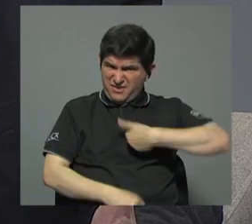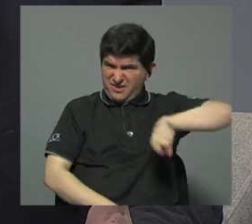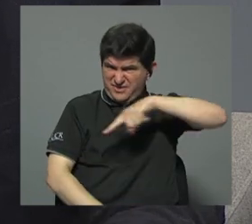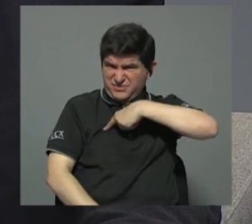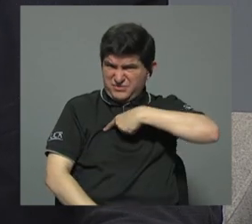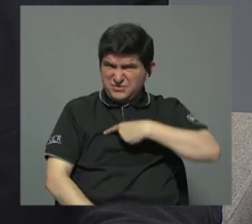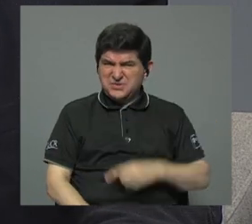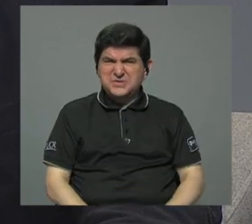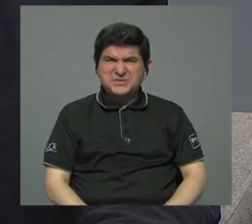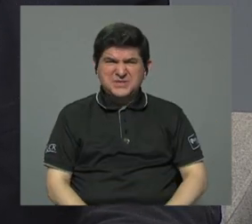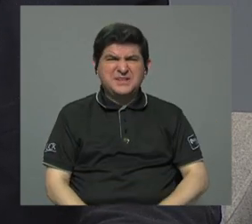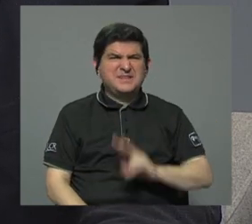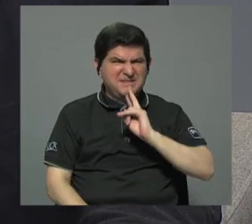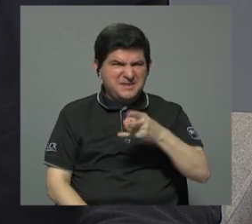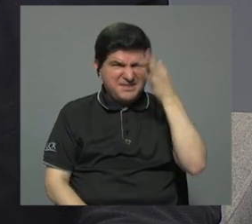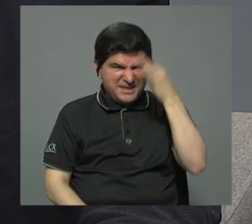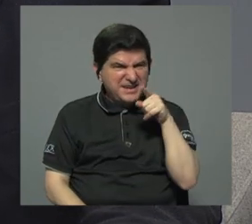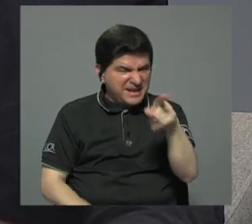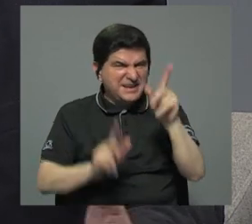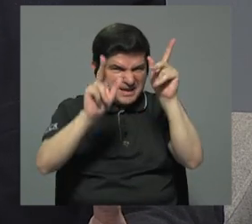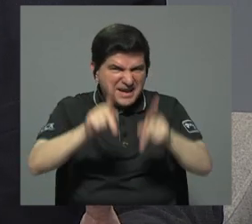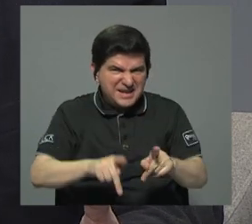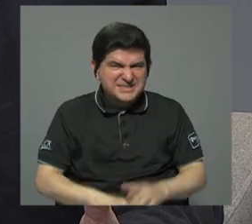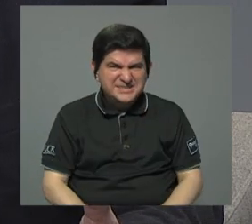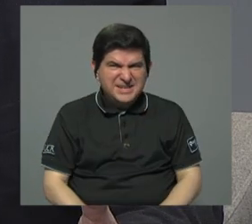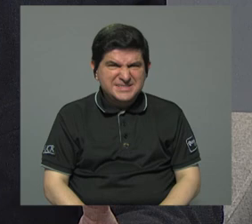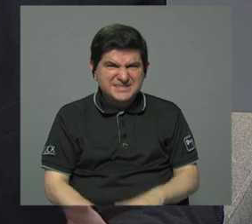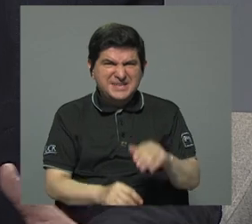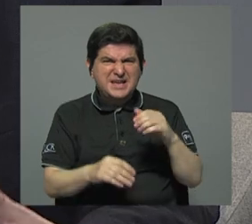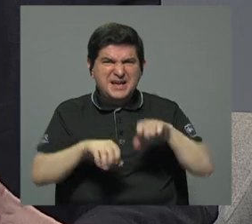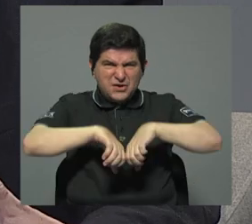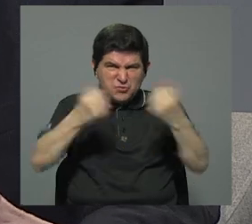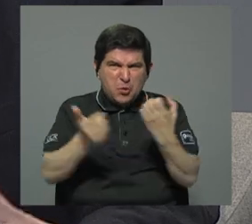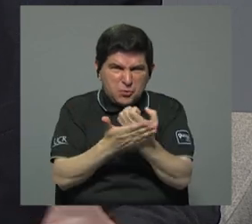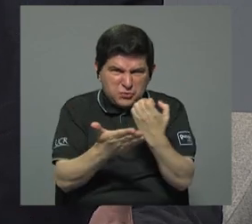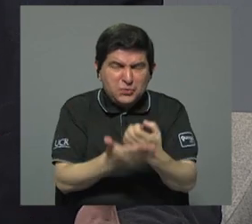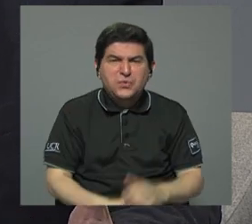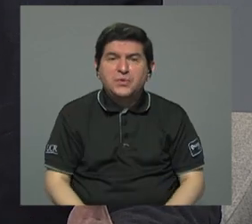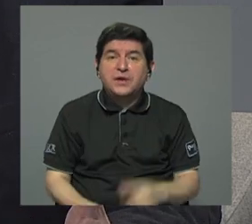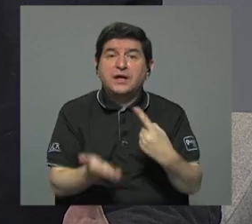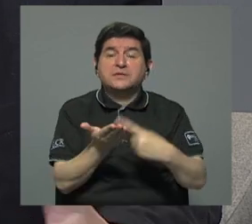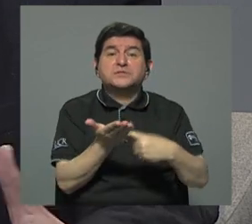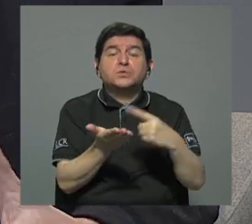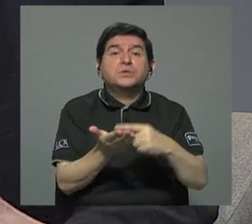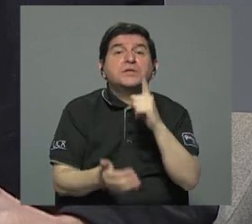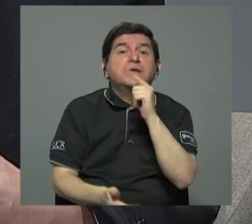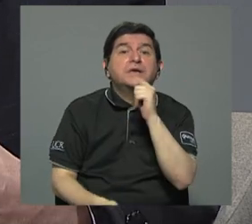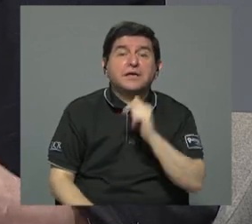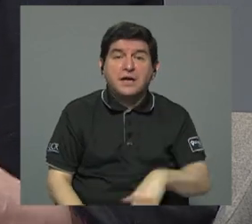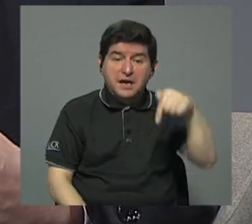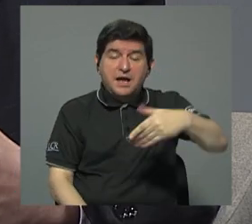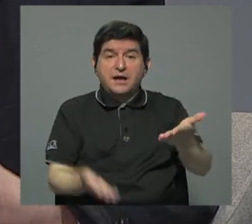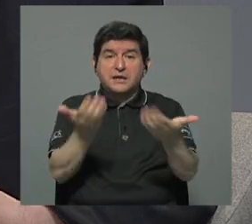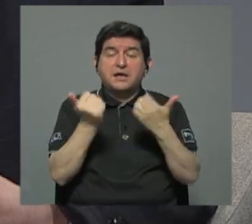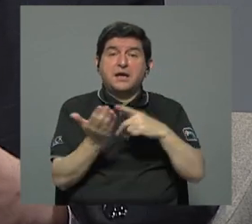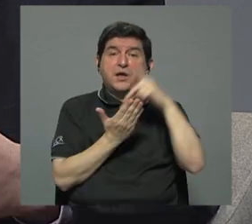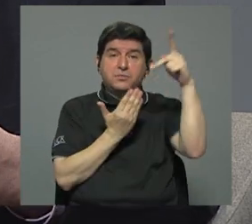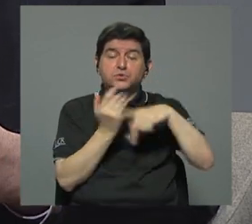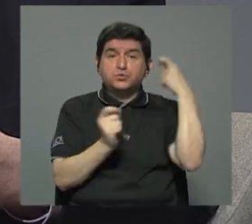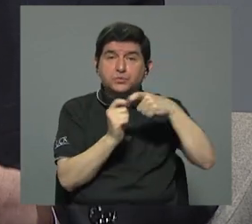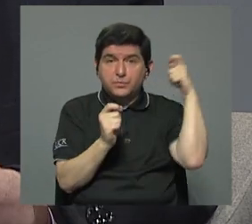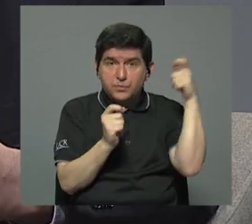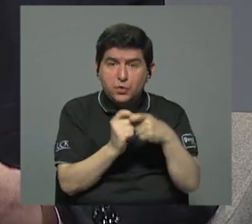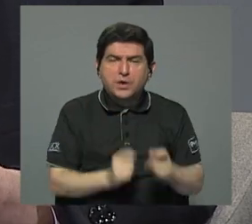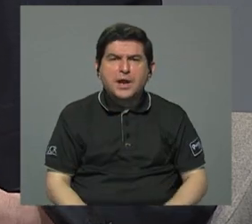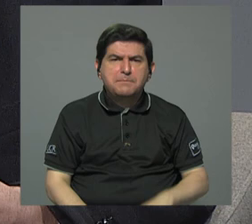serio, creemos que esa gente está arruinada, es decir, porque por eso discutamos a quiénes, es decir, si queremos tener aquí programas específicos